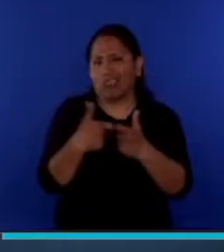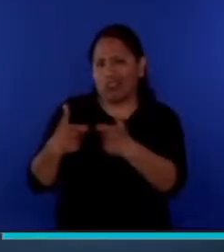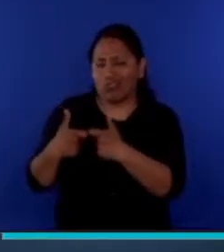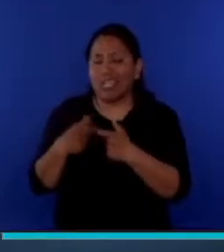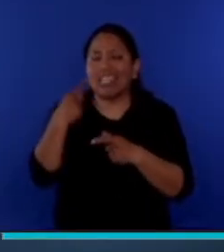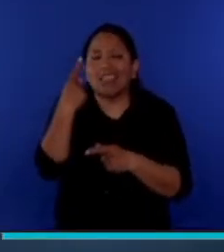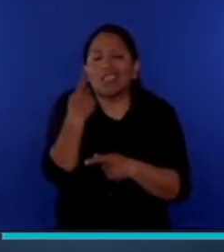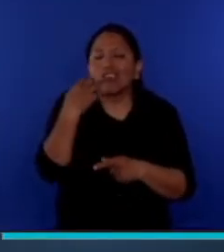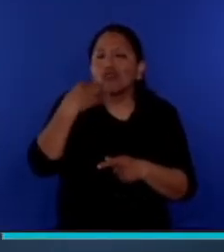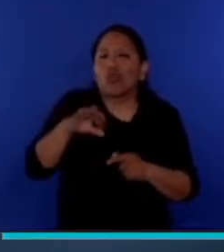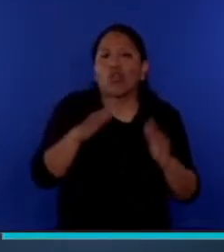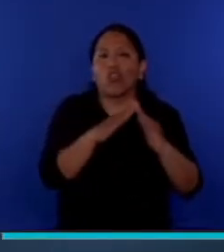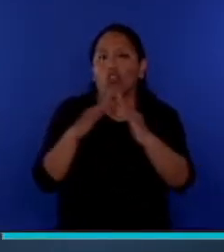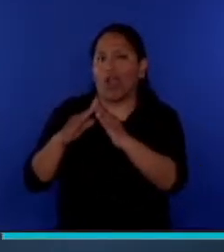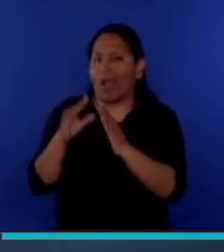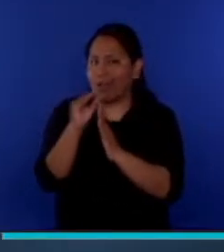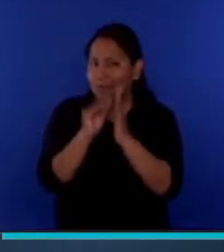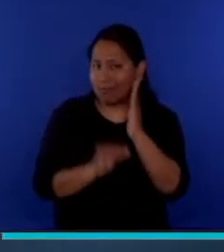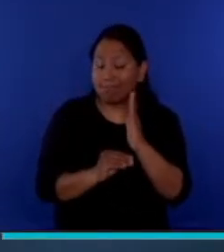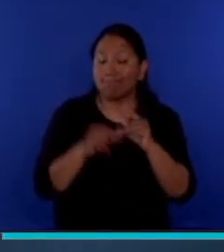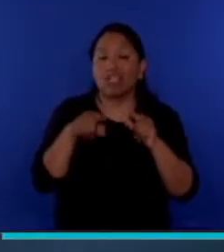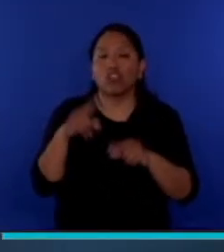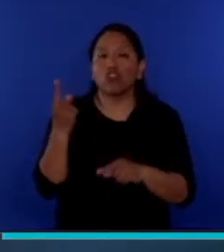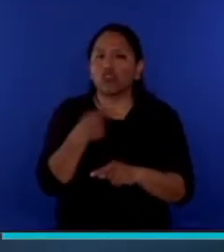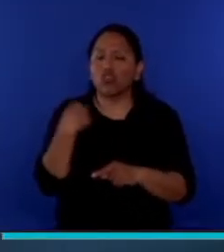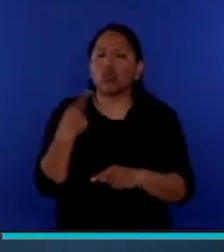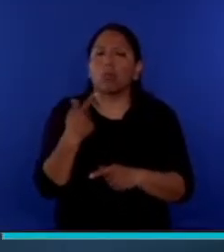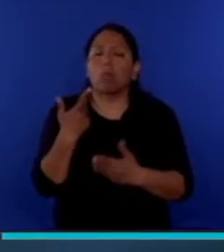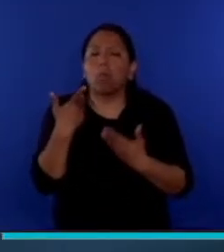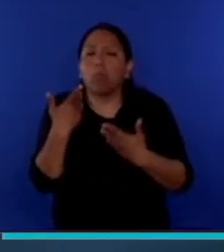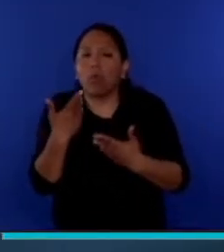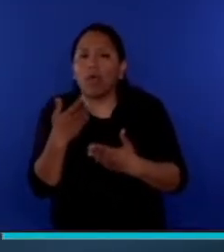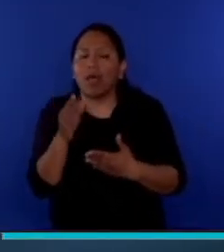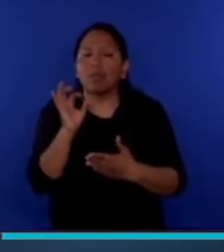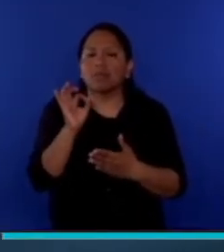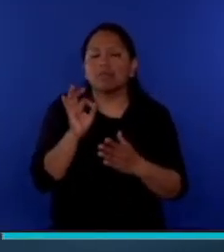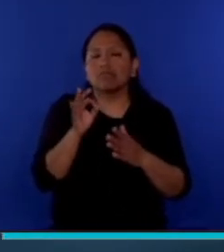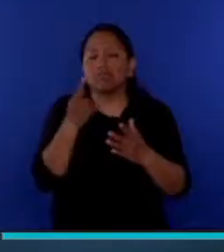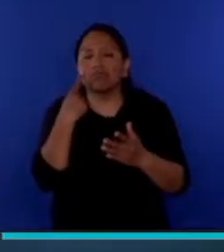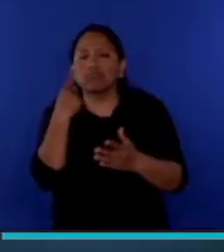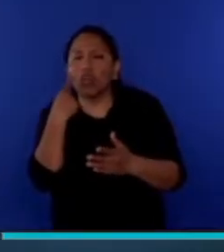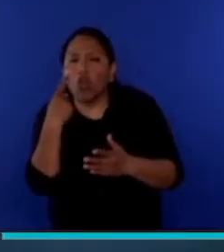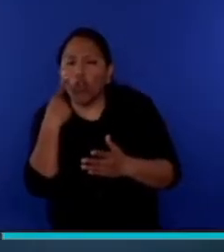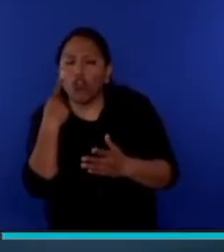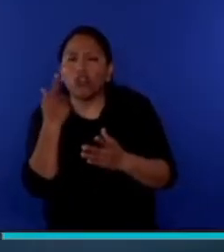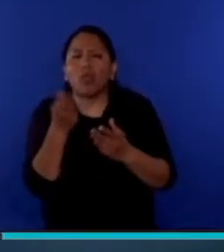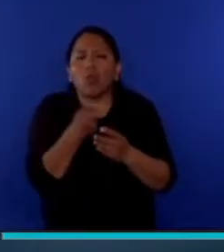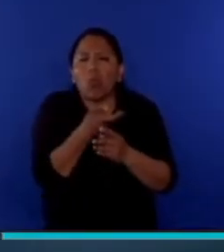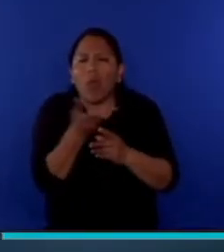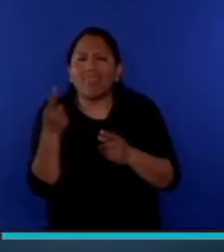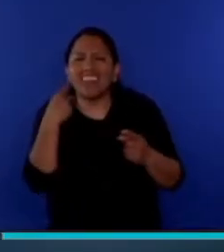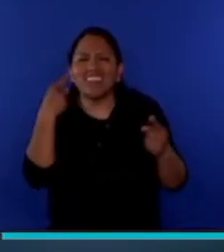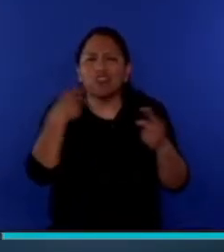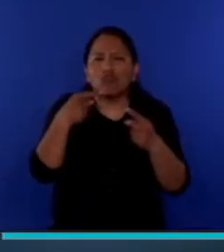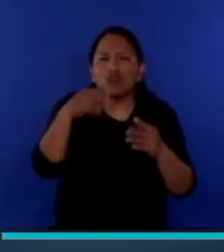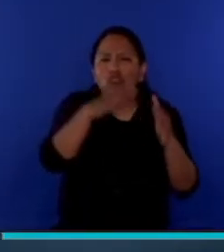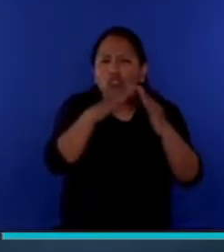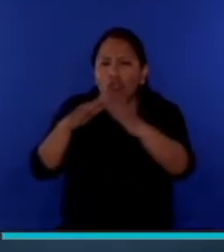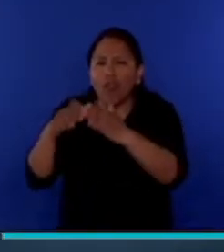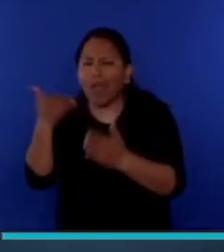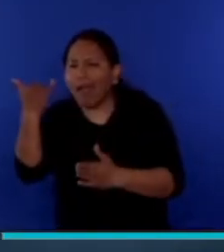ser solo de hogares donde podamos nosotros tener realmente una dinámica de conocimiento de cuántas instituciones hay,